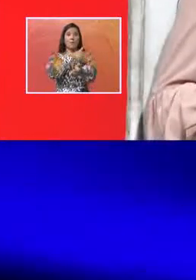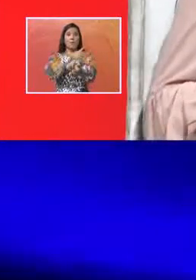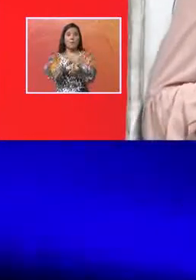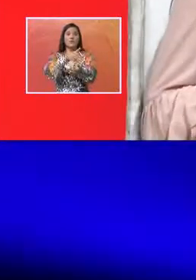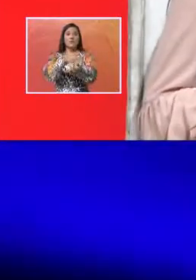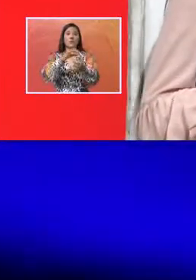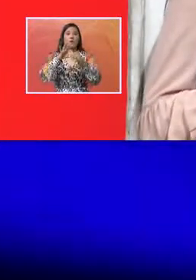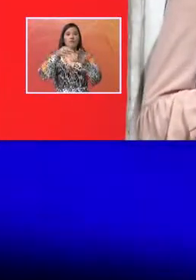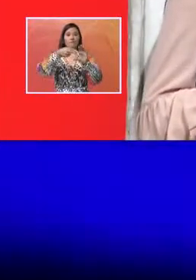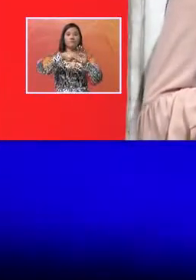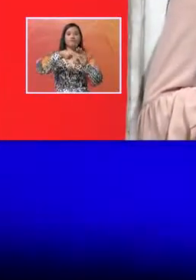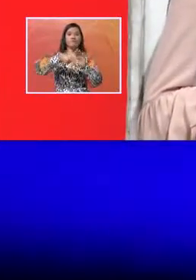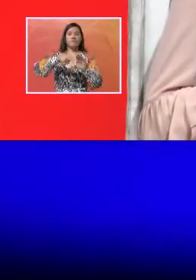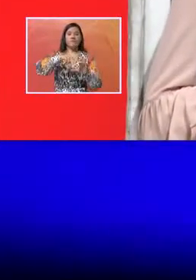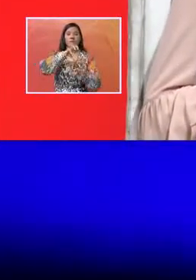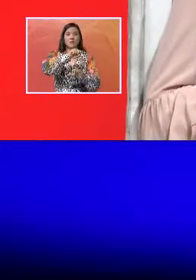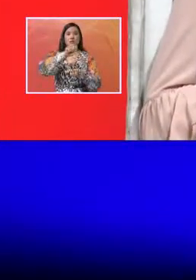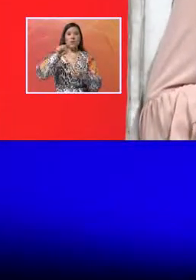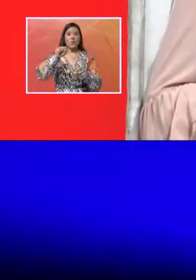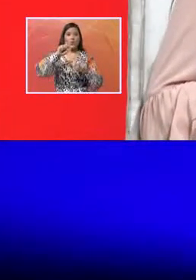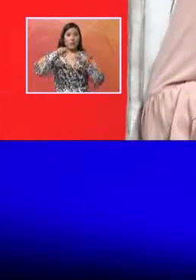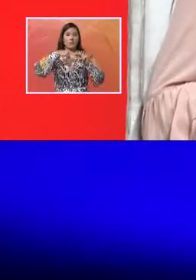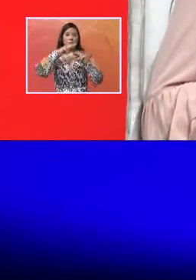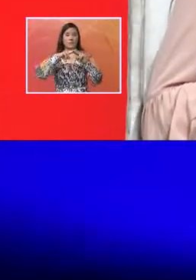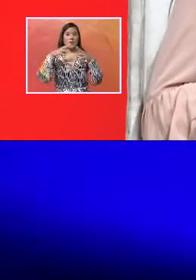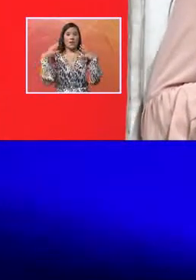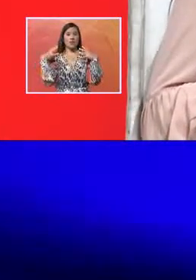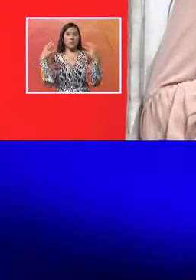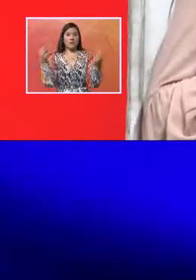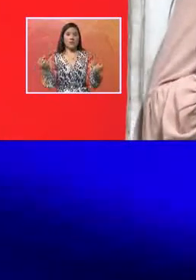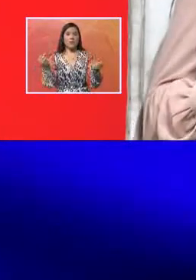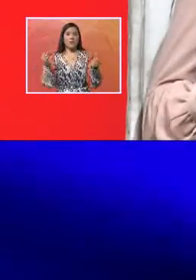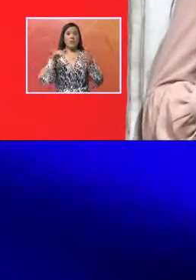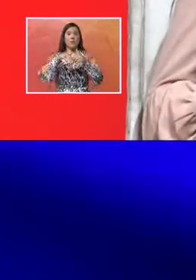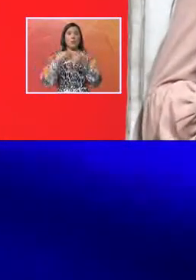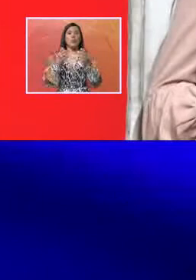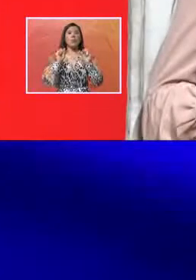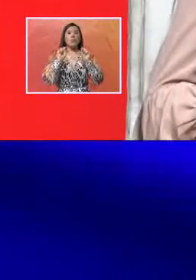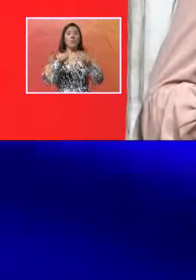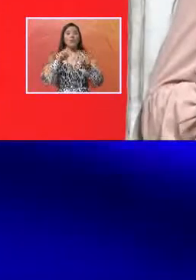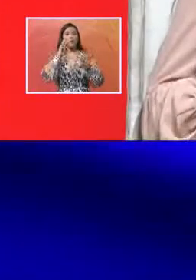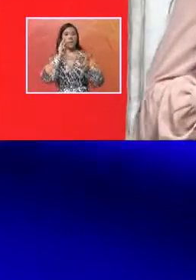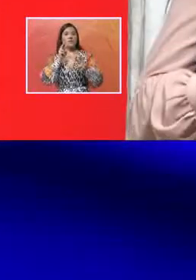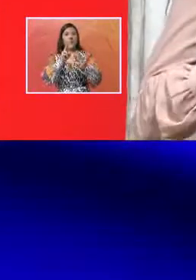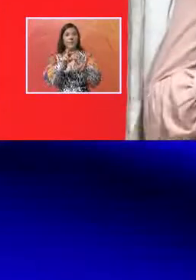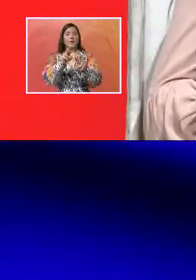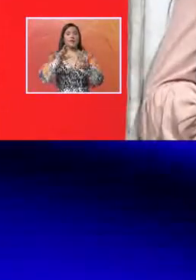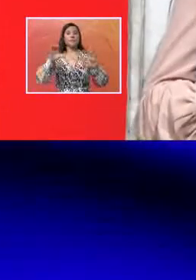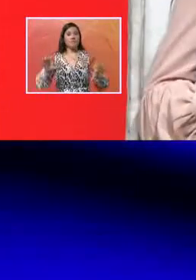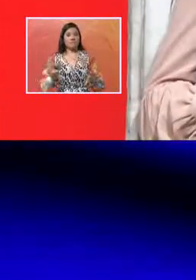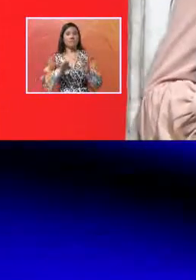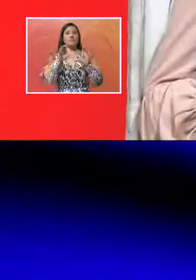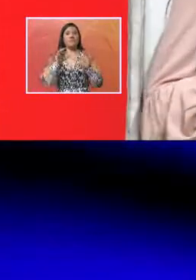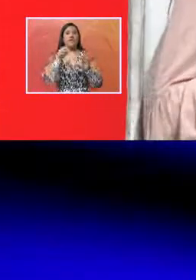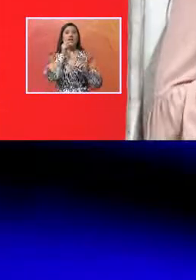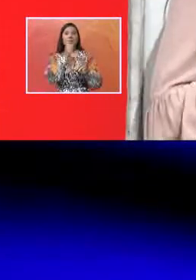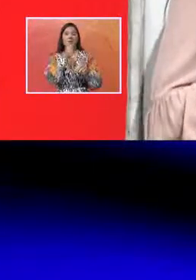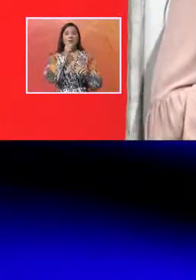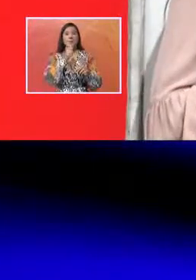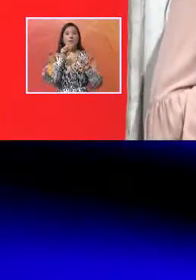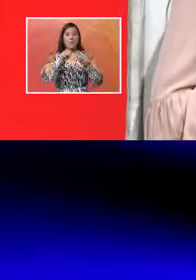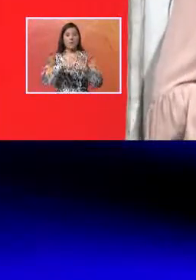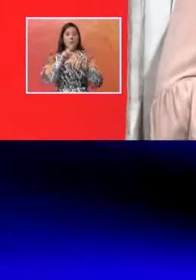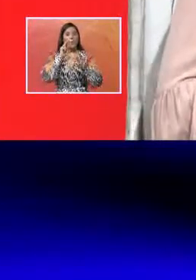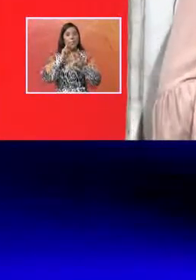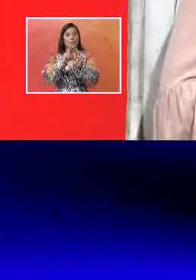al seguro nacional de salud como lo hemos podido observar y se sigue diariamente y podemos